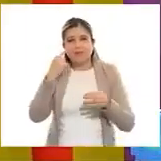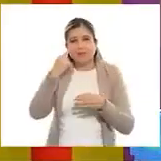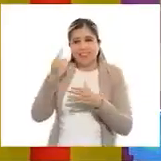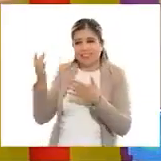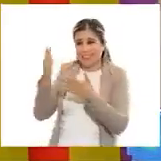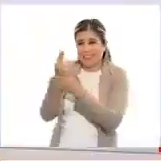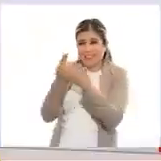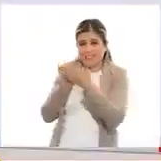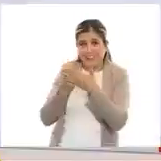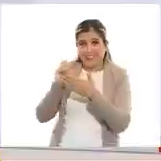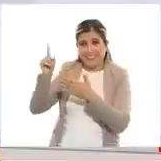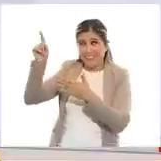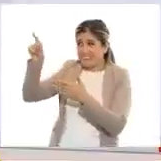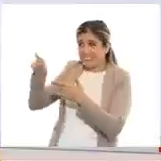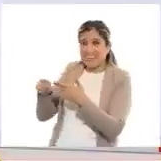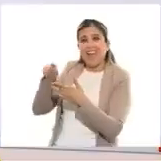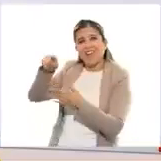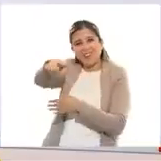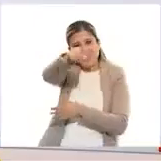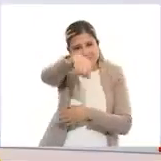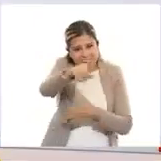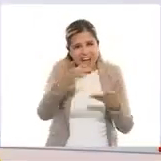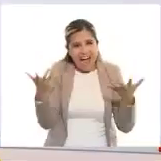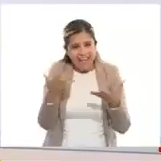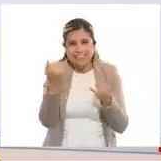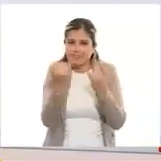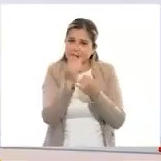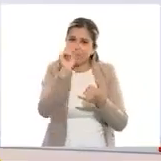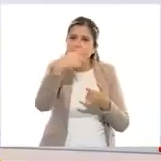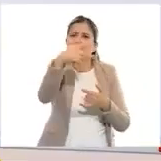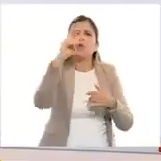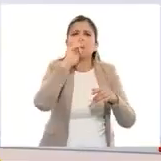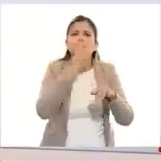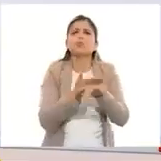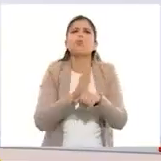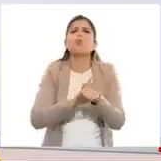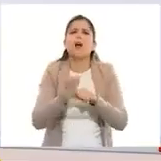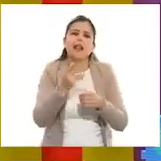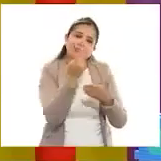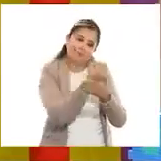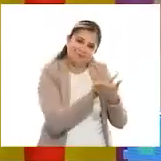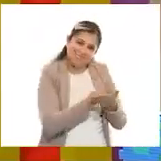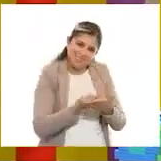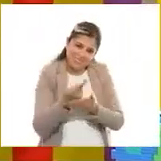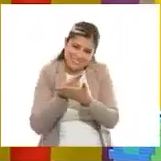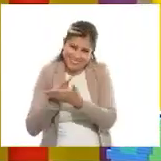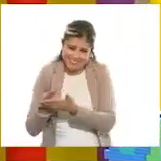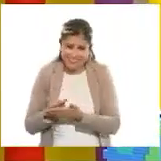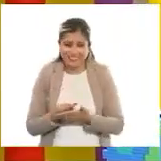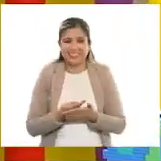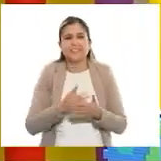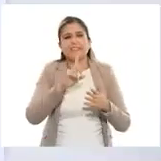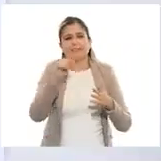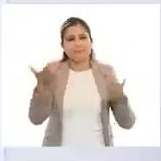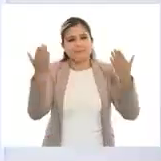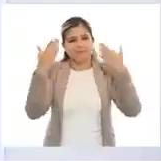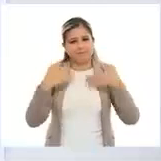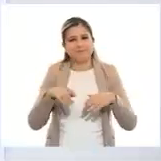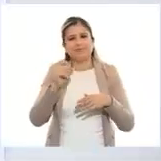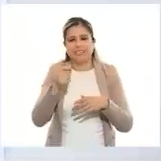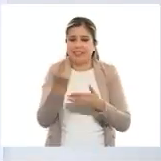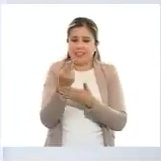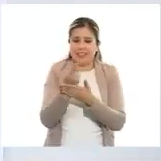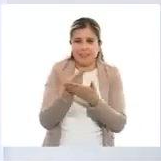tenemos ahí? Sí, como estos dibujos que tenemos aquí. También lo podemos dibujar. Muy bien, ¿y después qué dice? Después dice, comparte tu